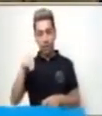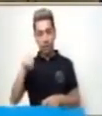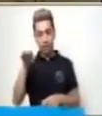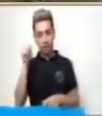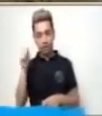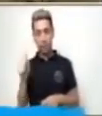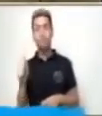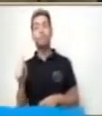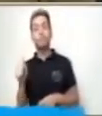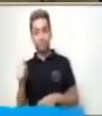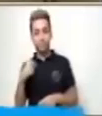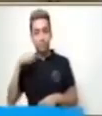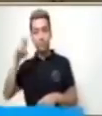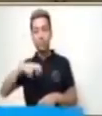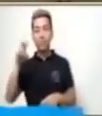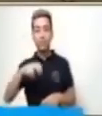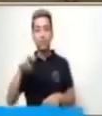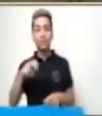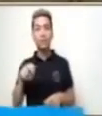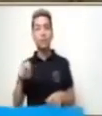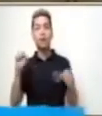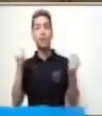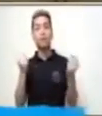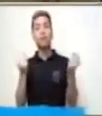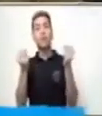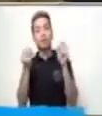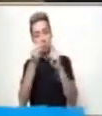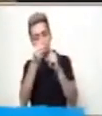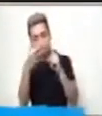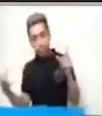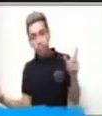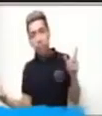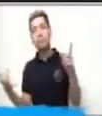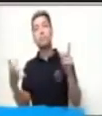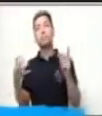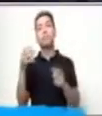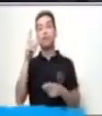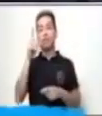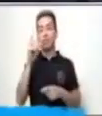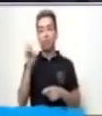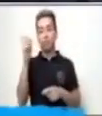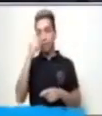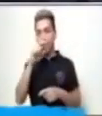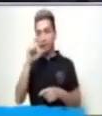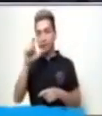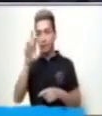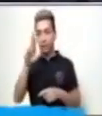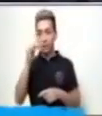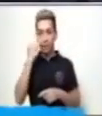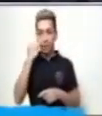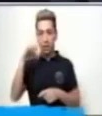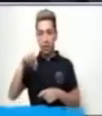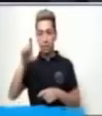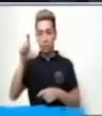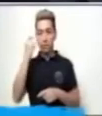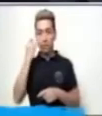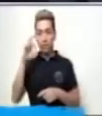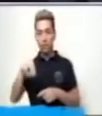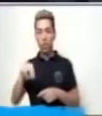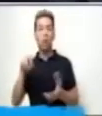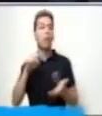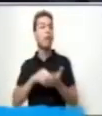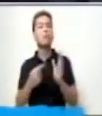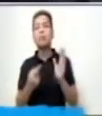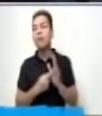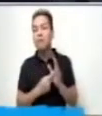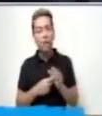Necesitamos realizar algunas descripciones. Pero, ¿qué es una descripción? Una descripción